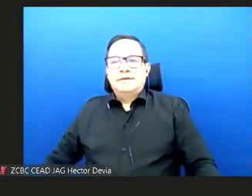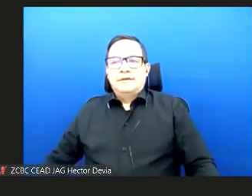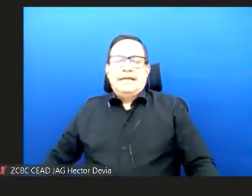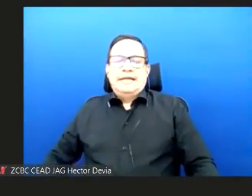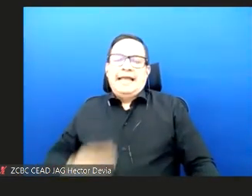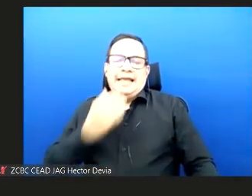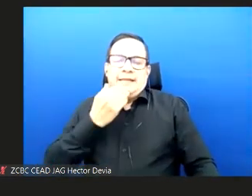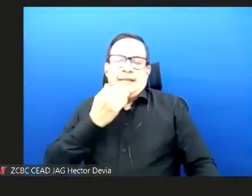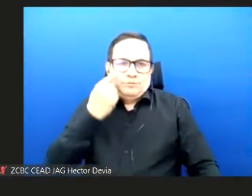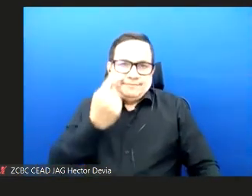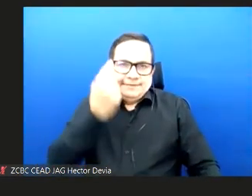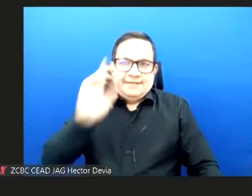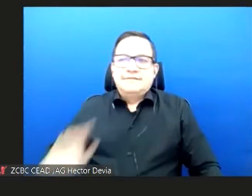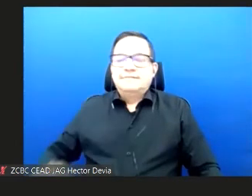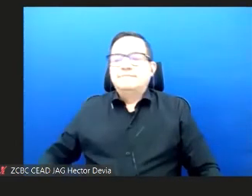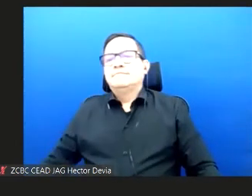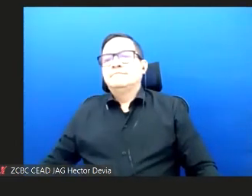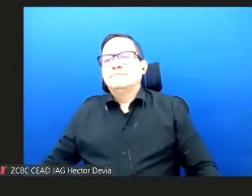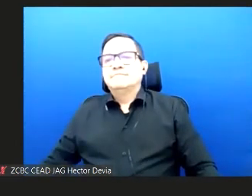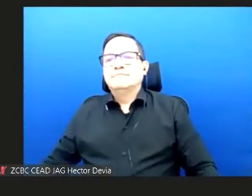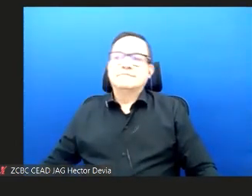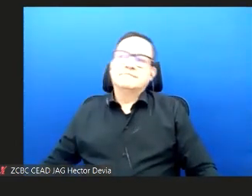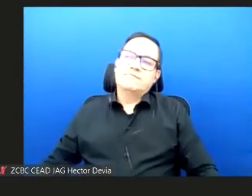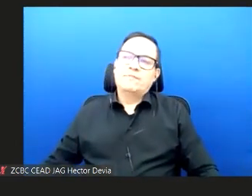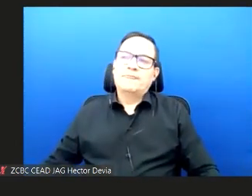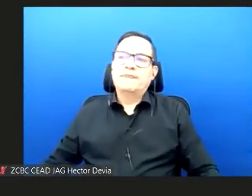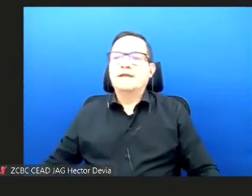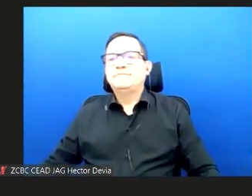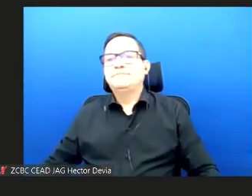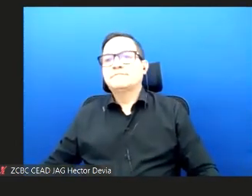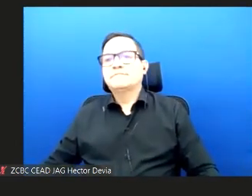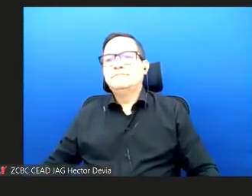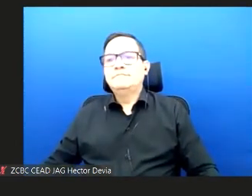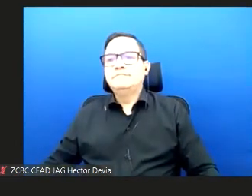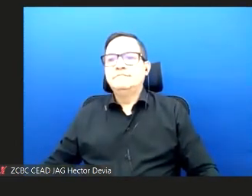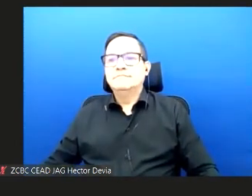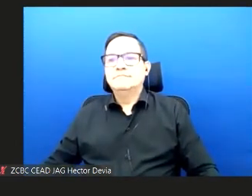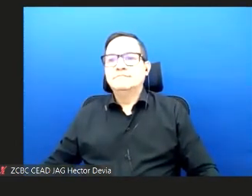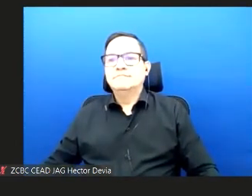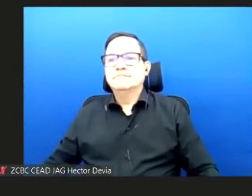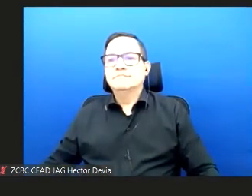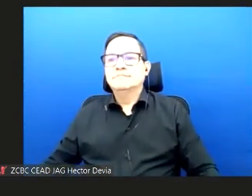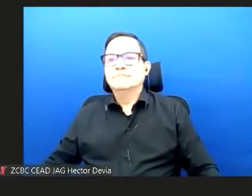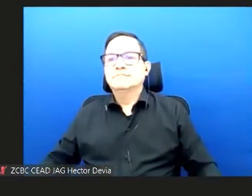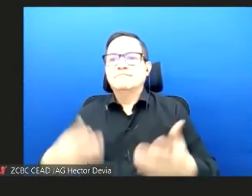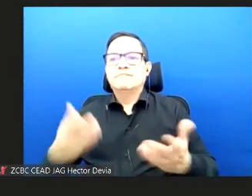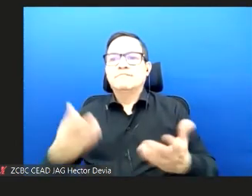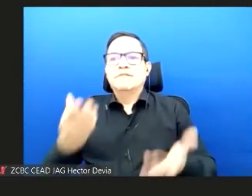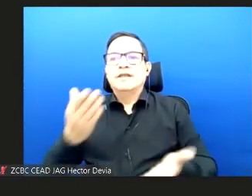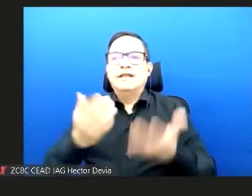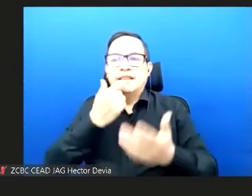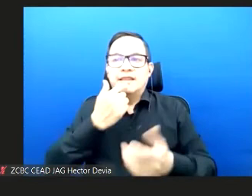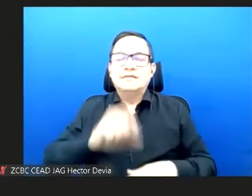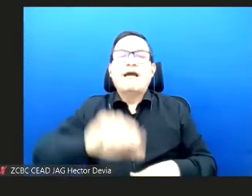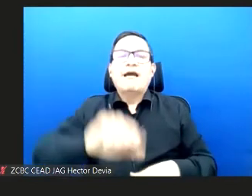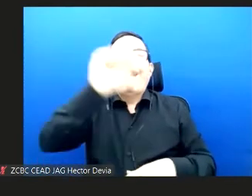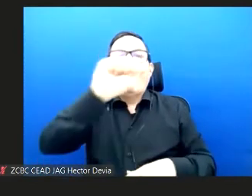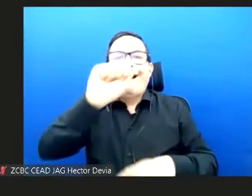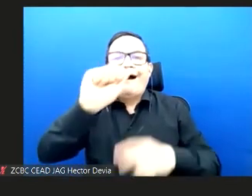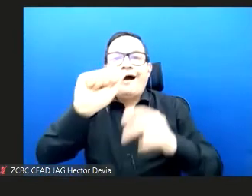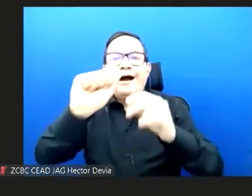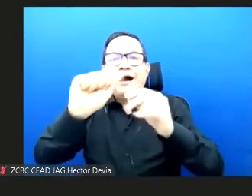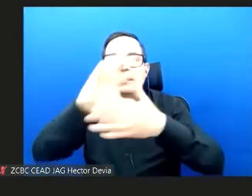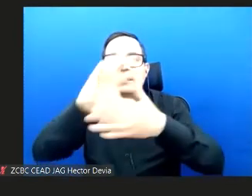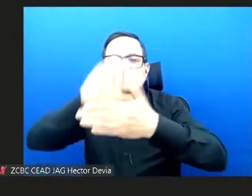vez. Y teníamos nuestra primera operación que nos decía que A intersección en diferencia